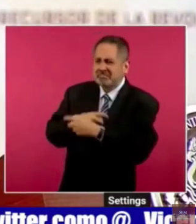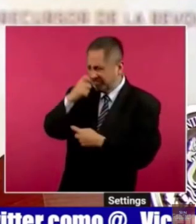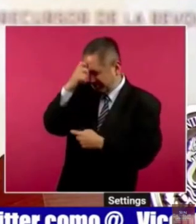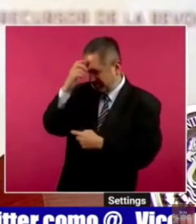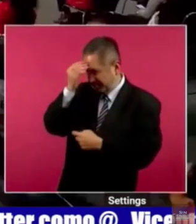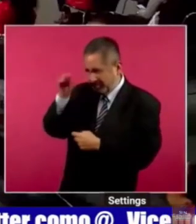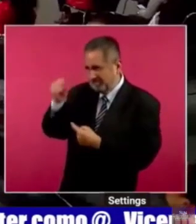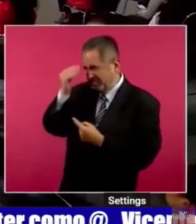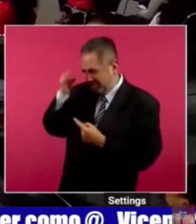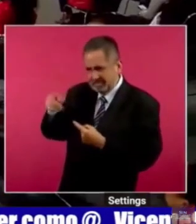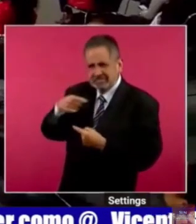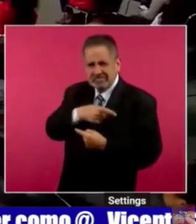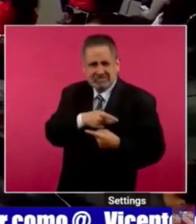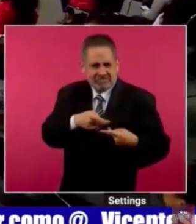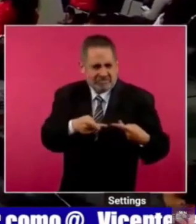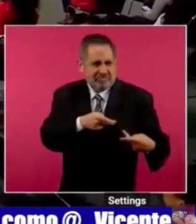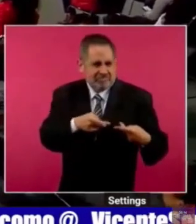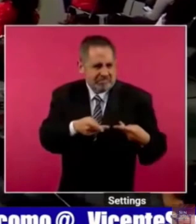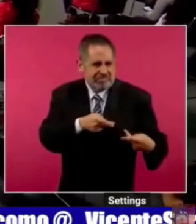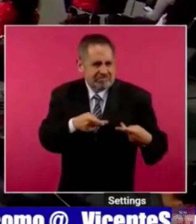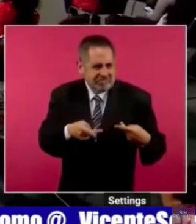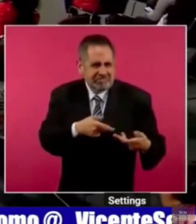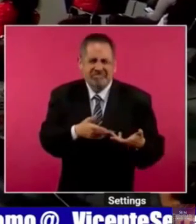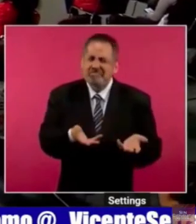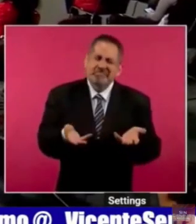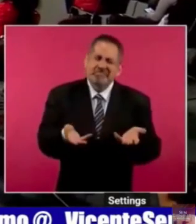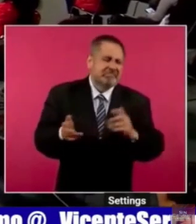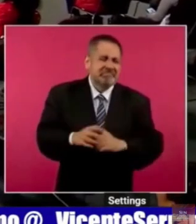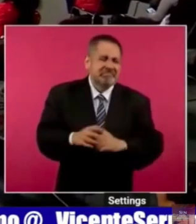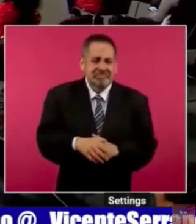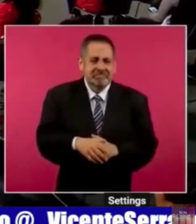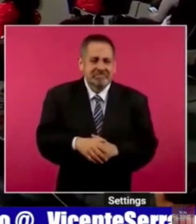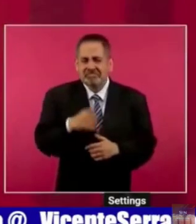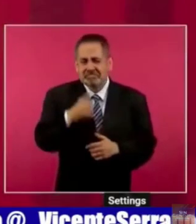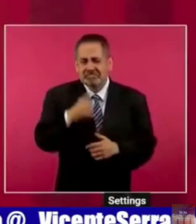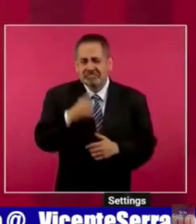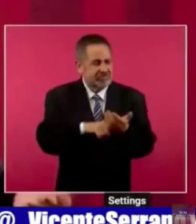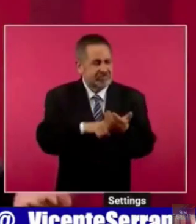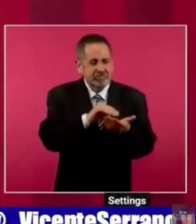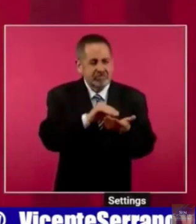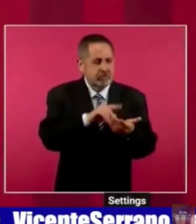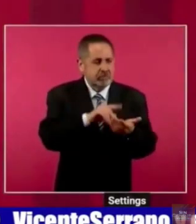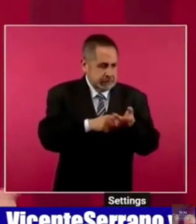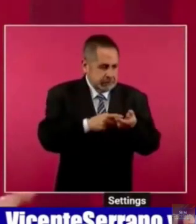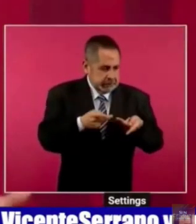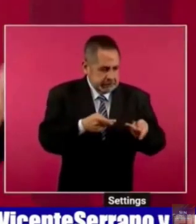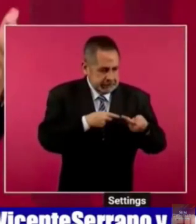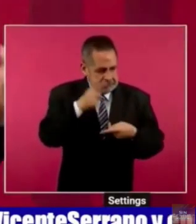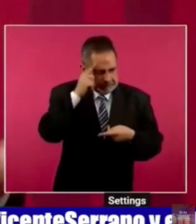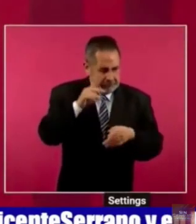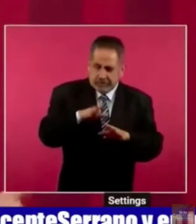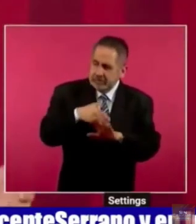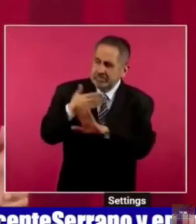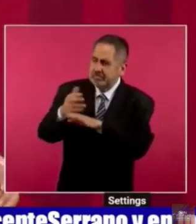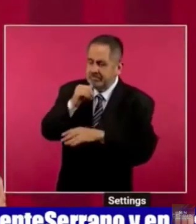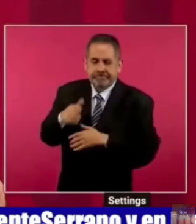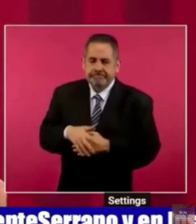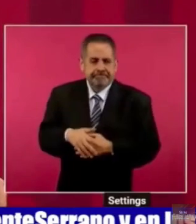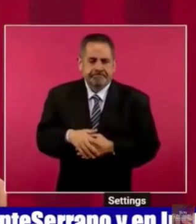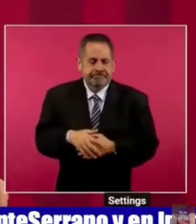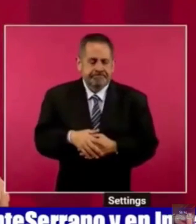Y ahí deben de estar pensando en otro, porque le agradezco mucho a